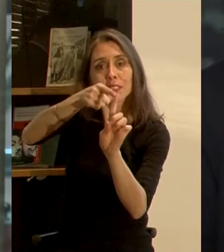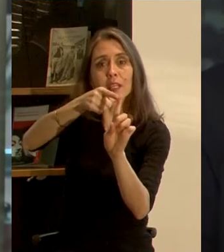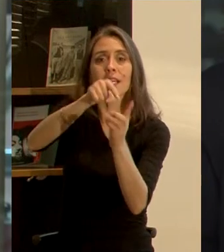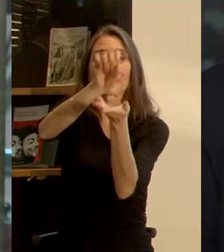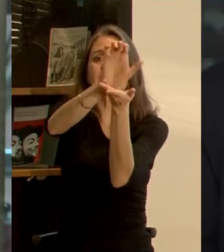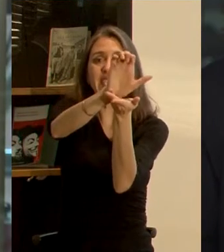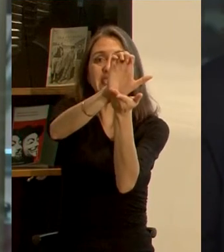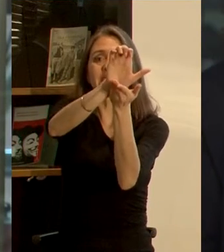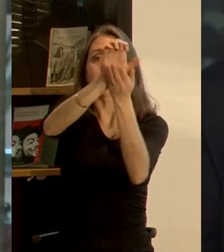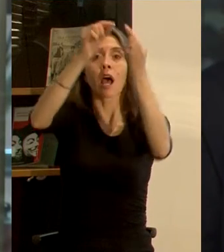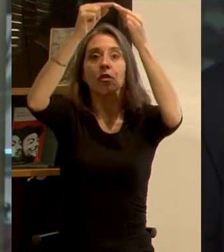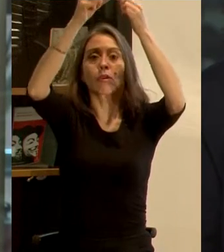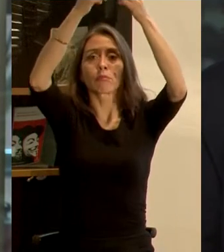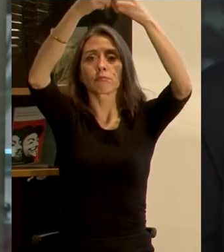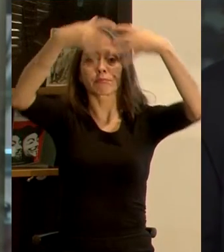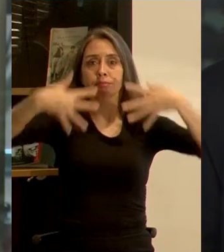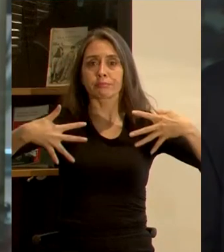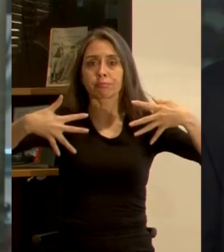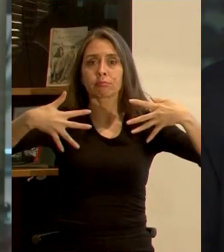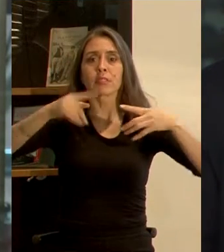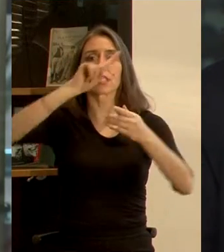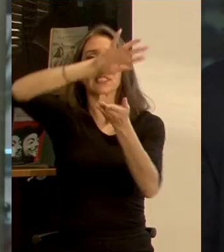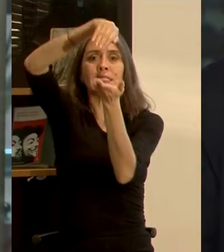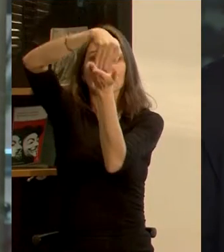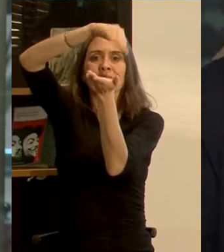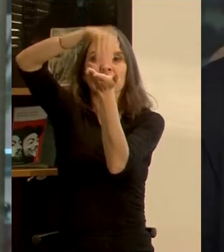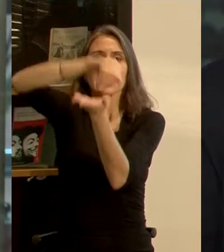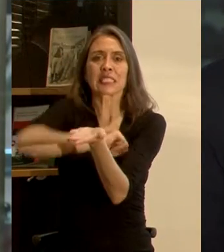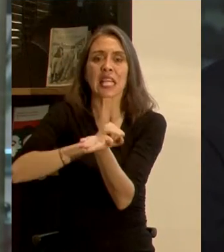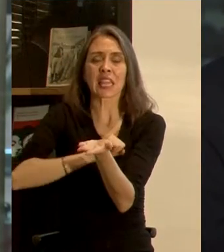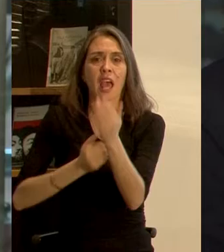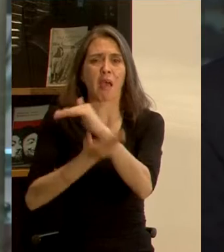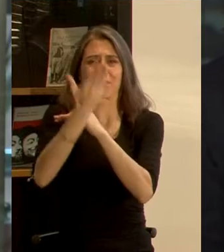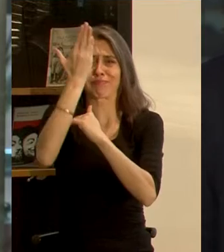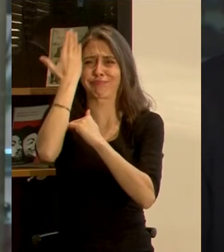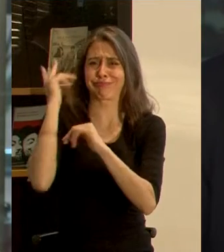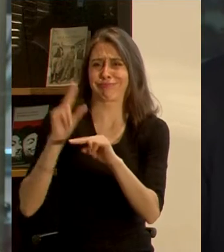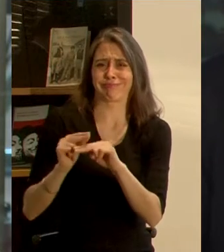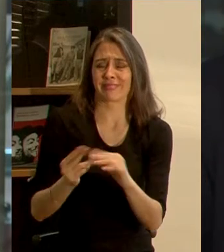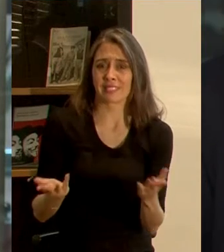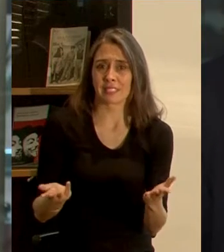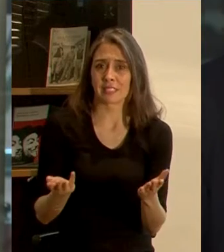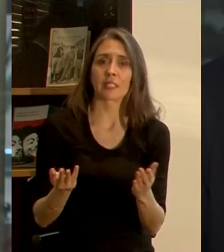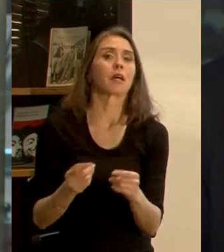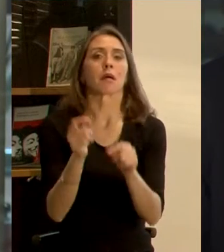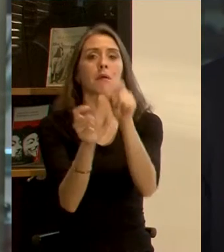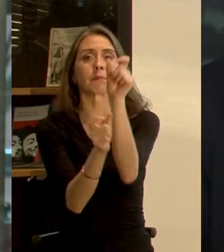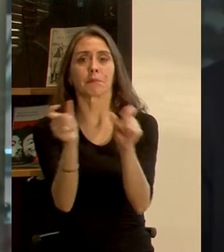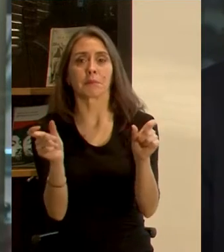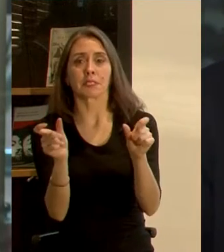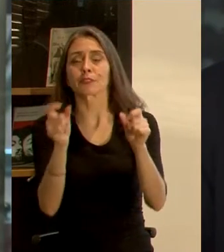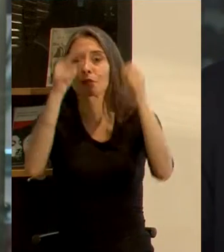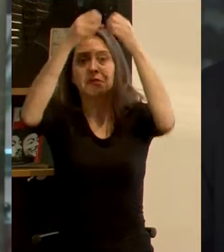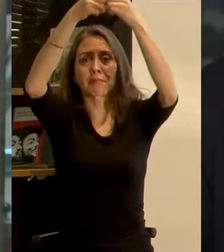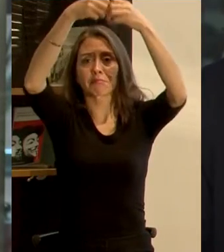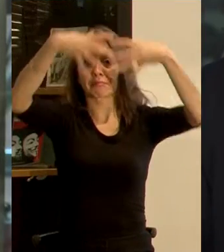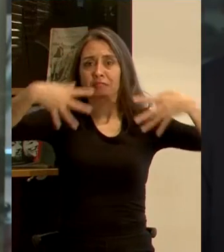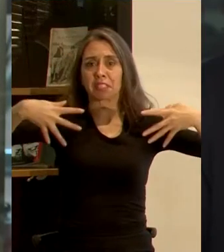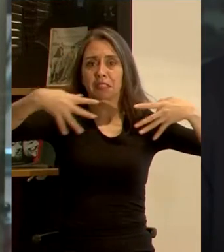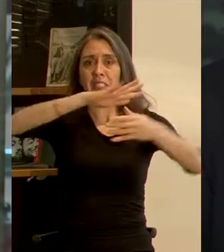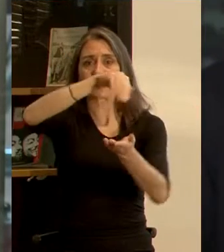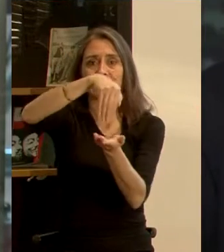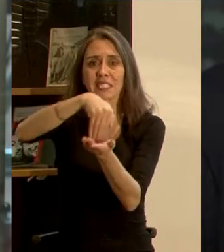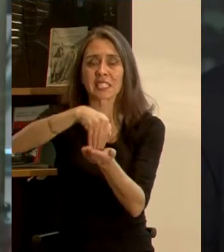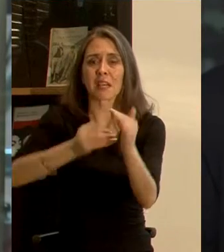un Estado vertical, centralista, que es totalmente anacrónico. Tenemos una manera de educar que es totalmente vertical y centralista,